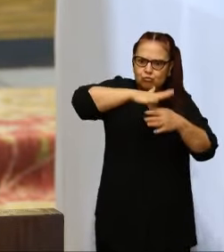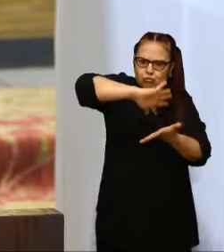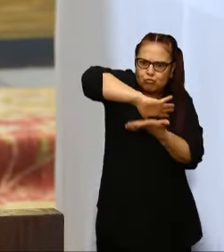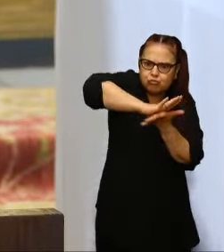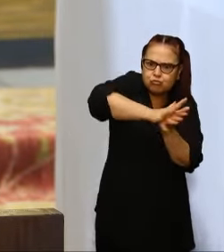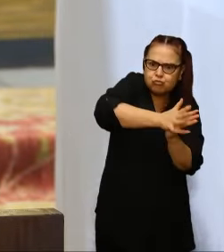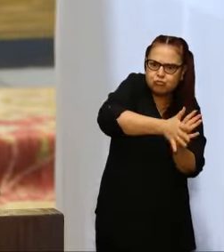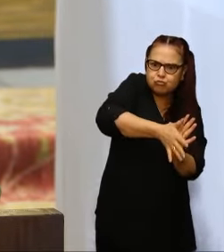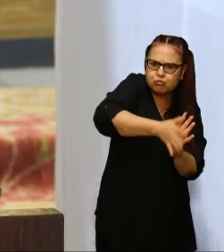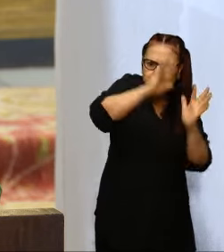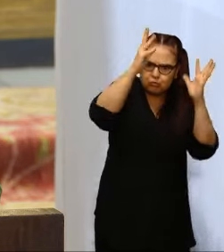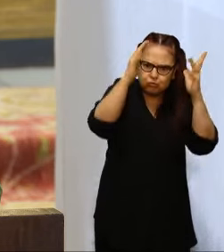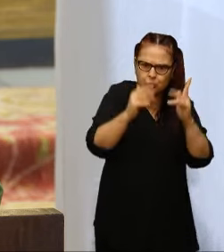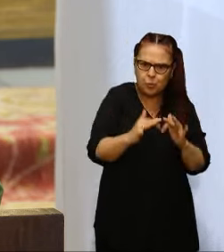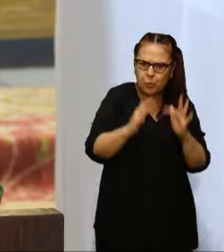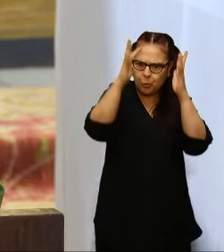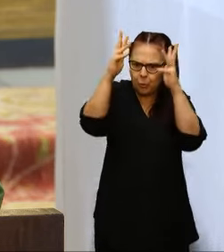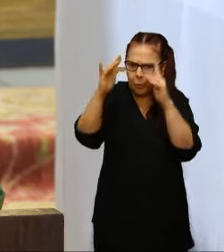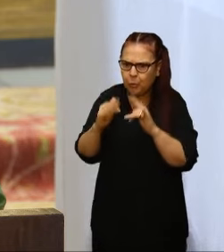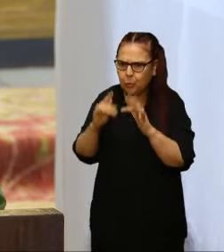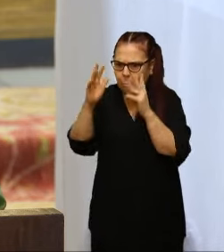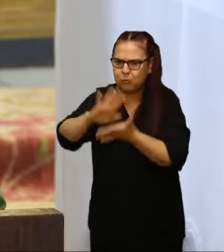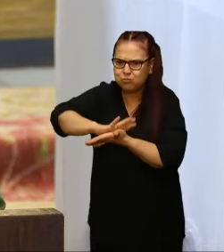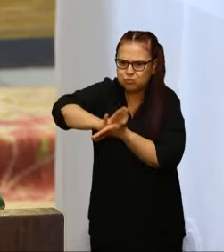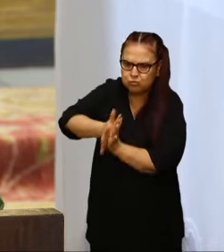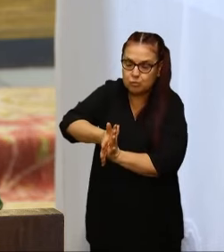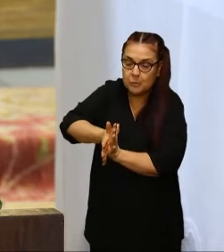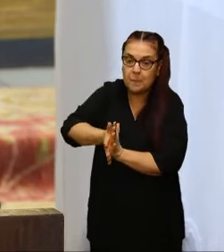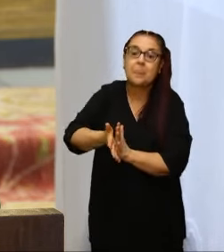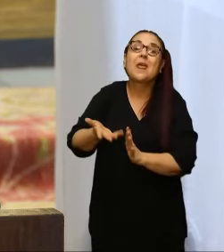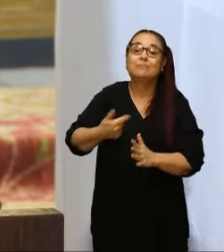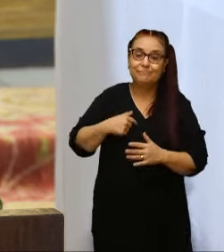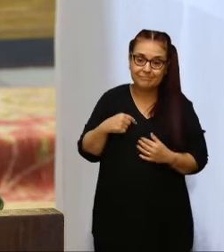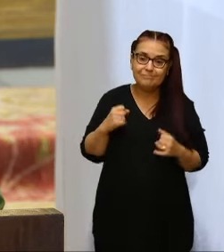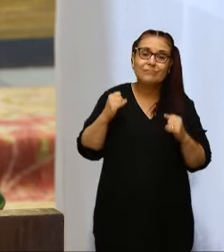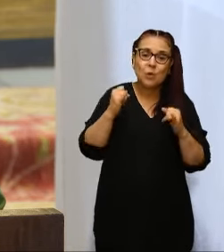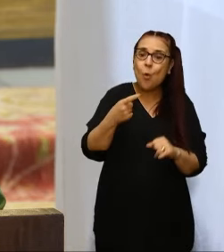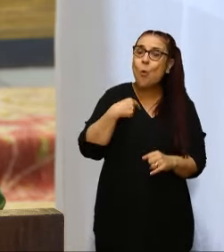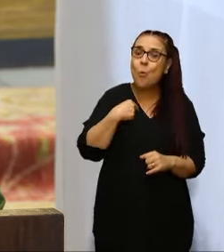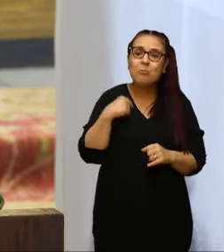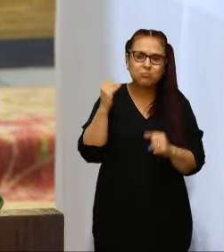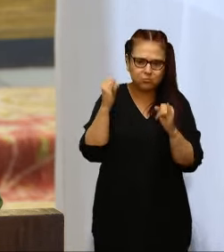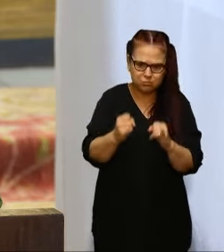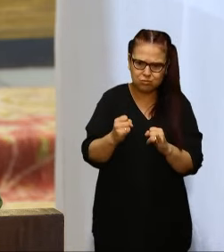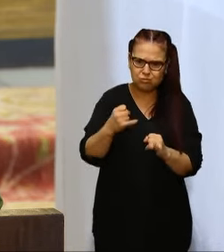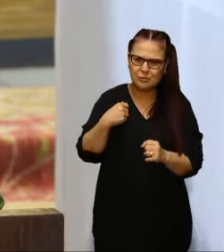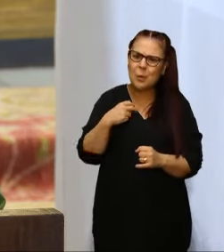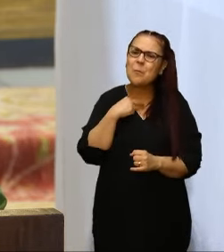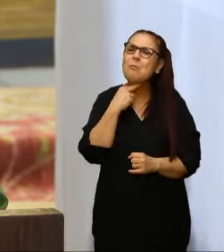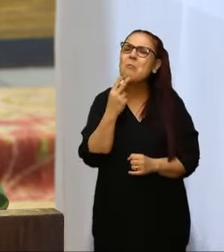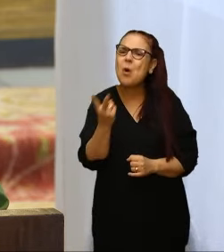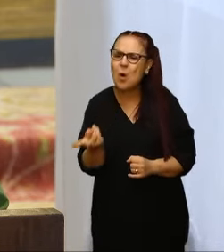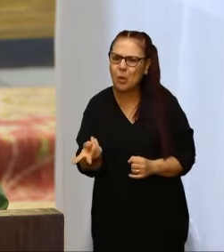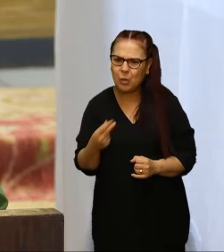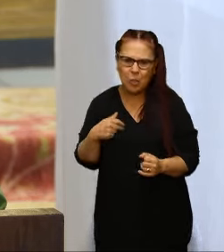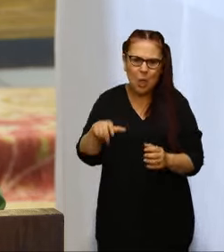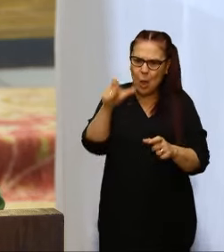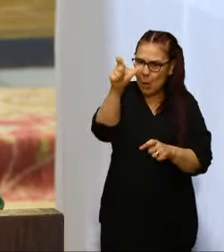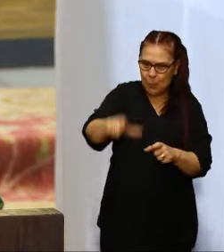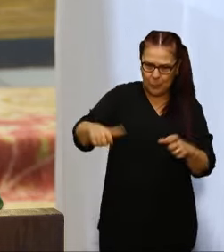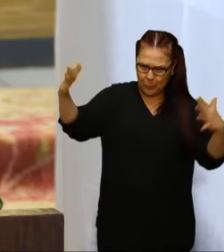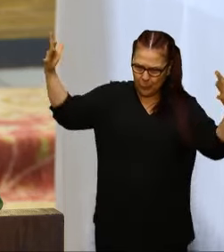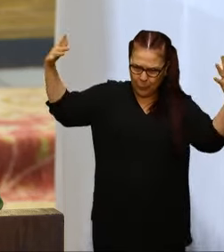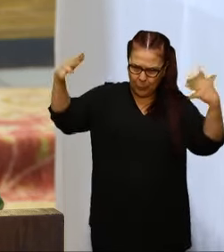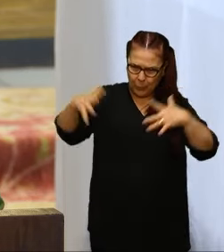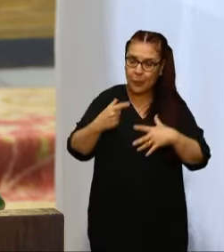mundo lejano de Dios. Y llegará un gran vocerío, con una gran muchedumbre que